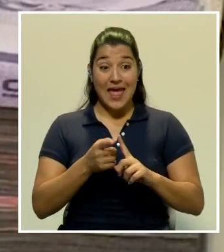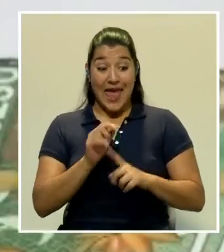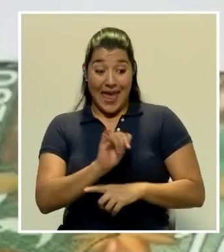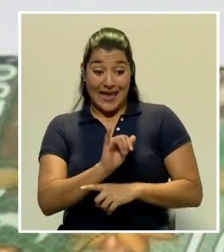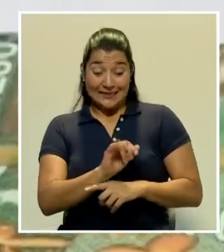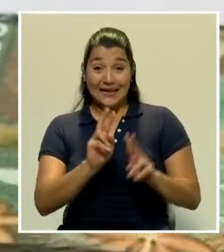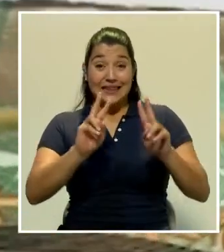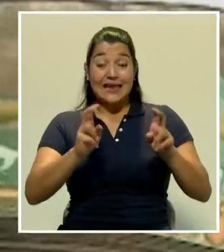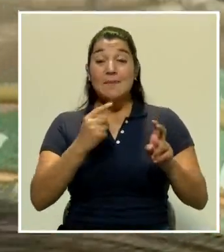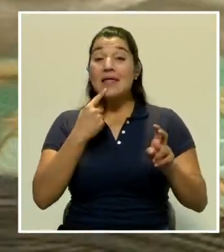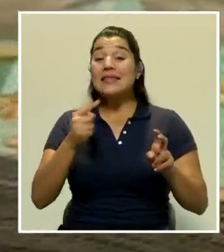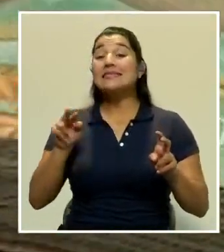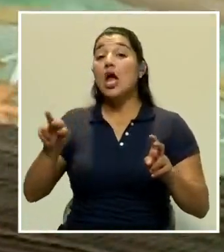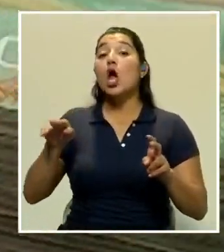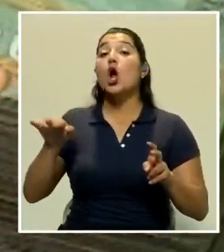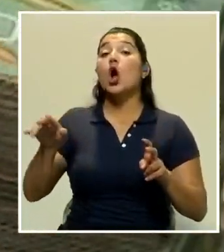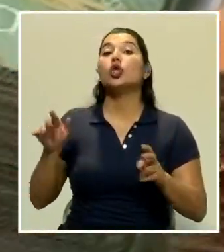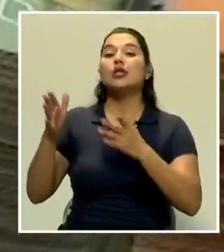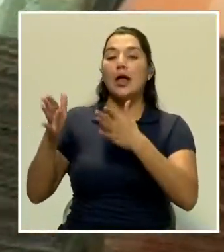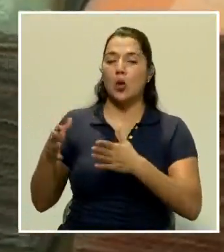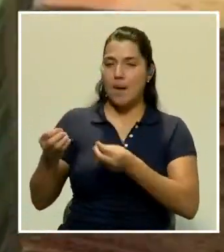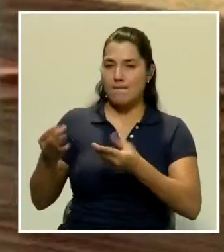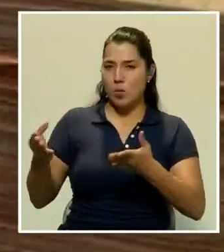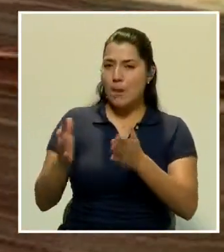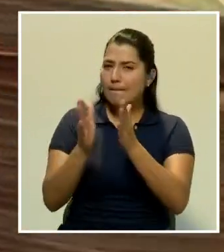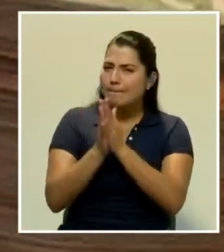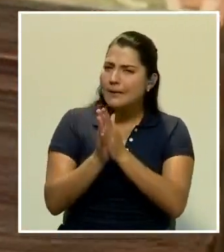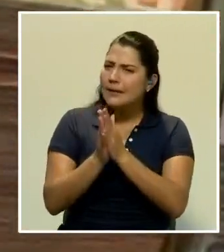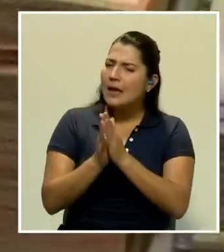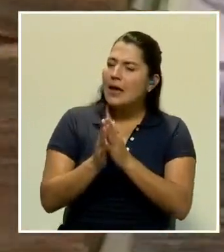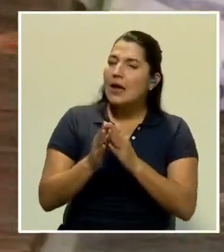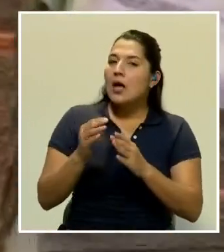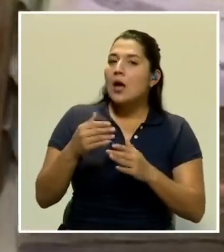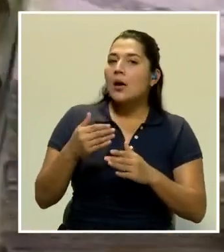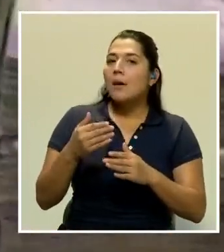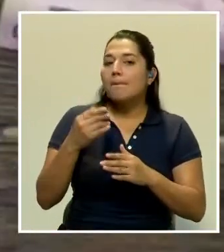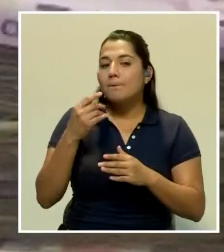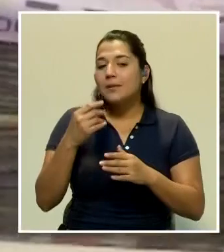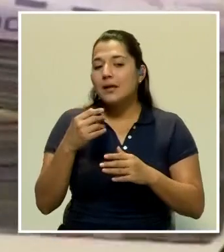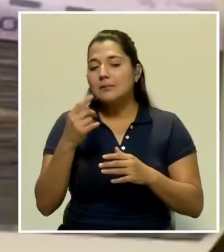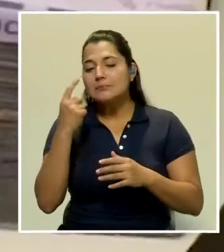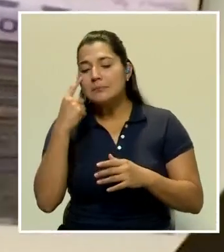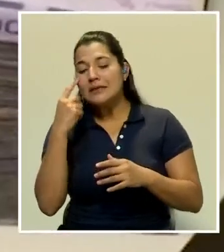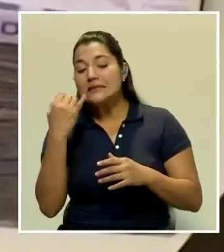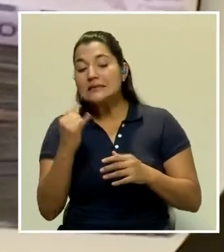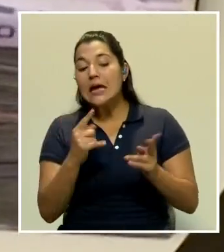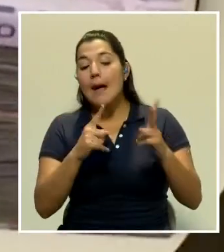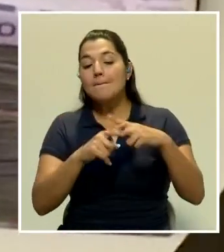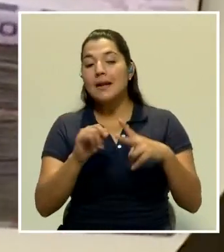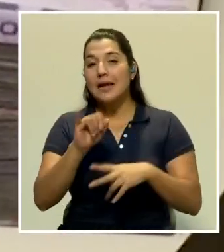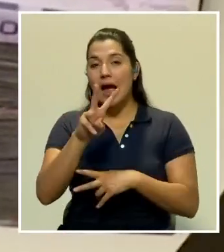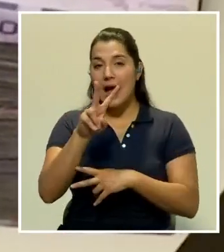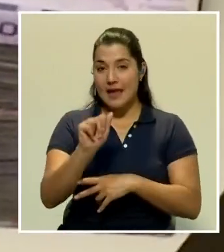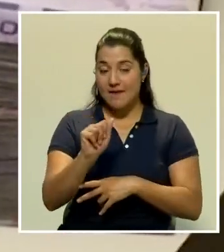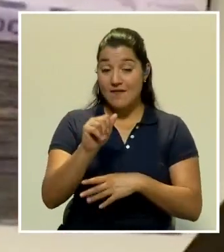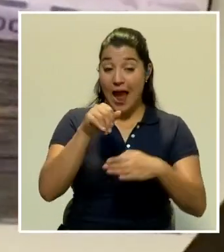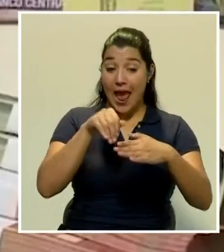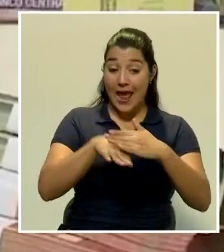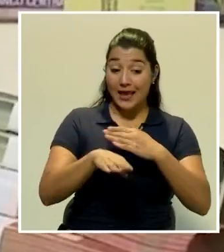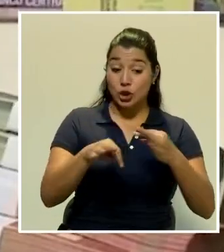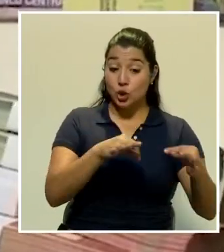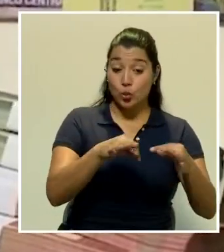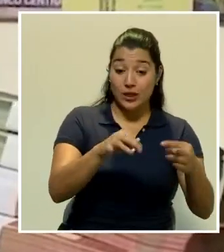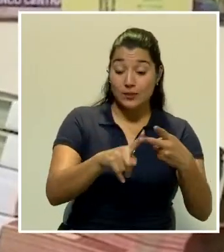contadores públicos también piden analizar la entrada del IVA en el sector turismo y de construcción, el cual sería de